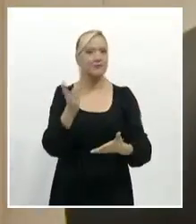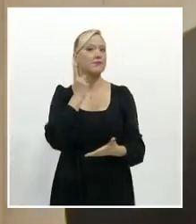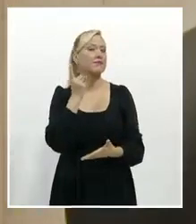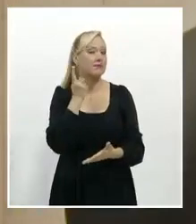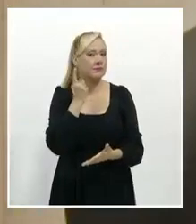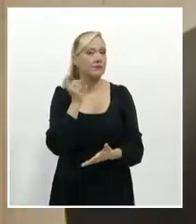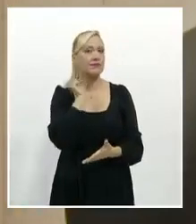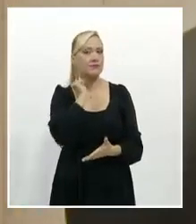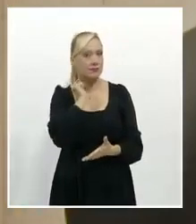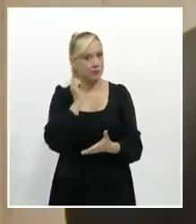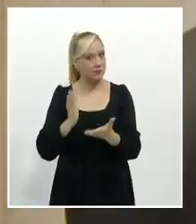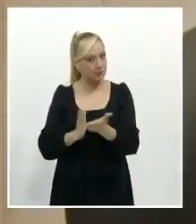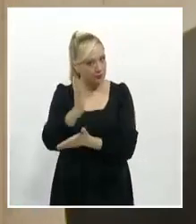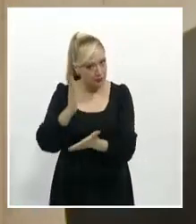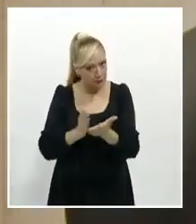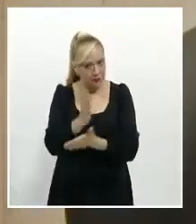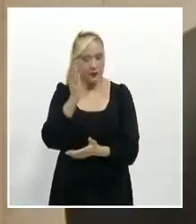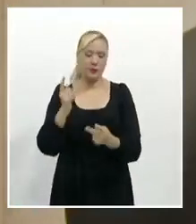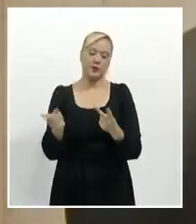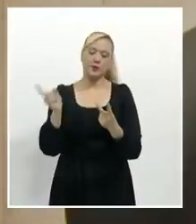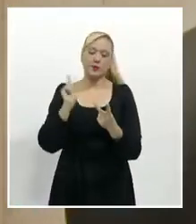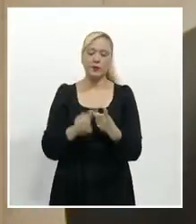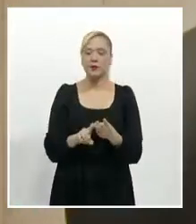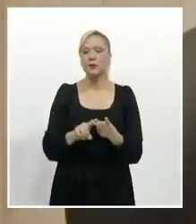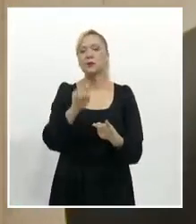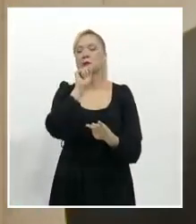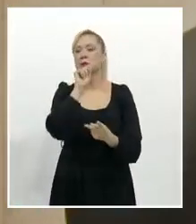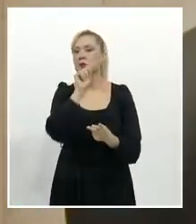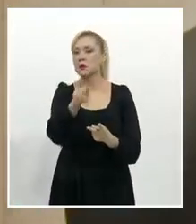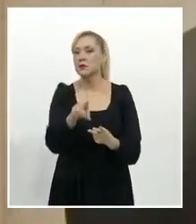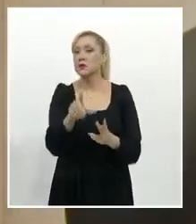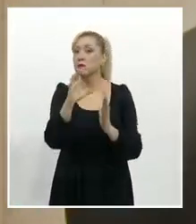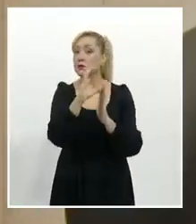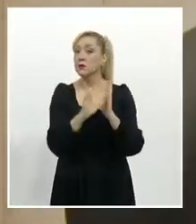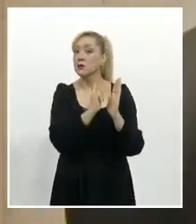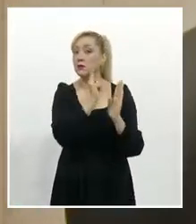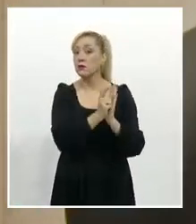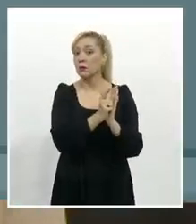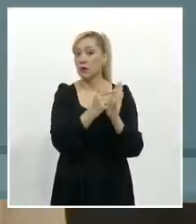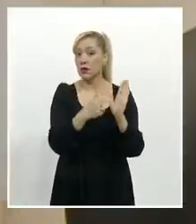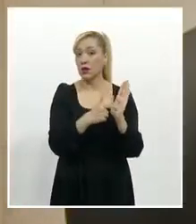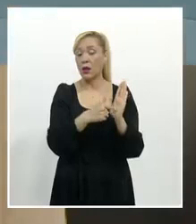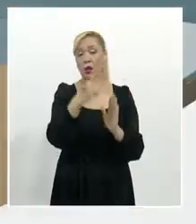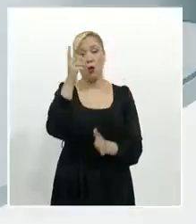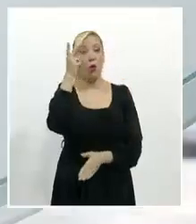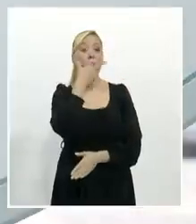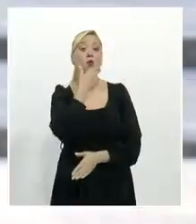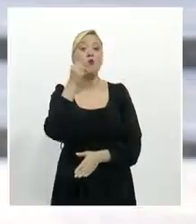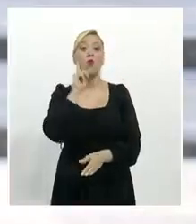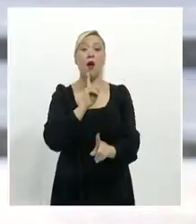también interpretaciones que llegan a la conclusión que la Constitución no es binaria.